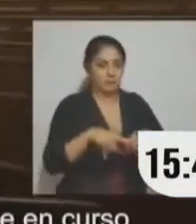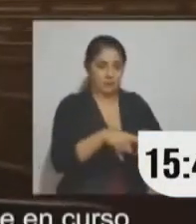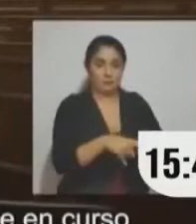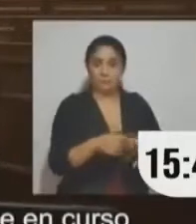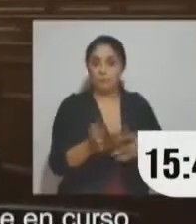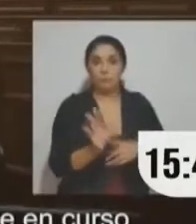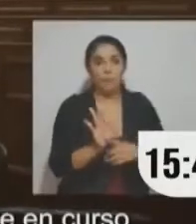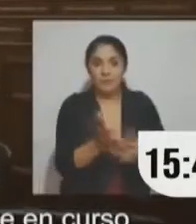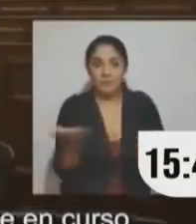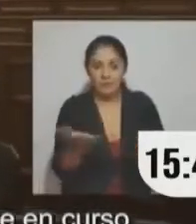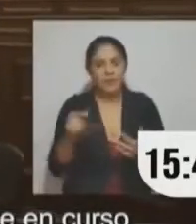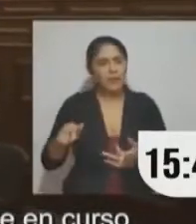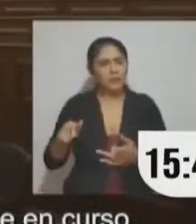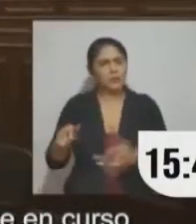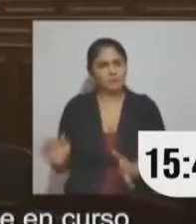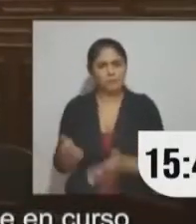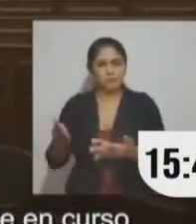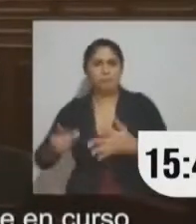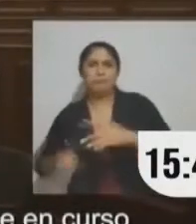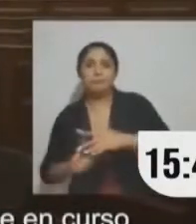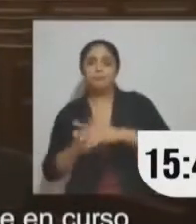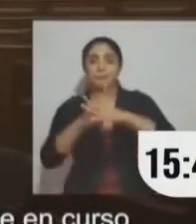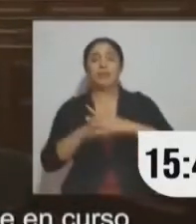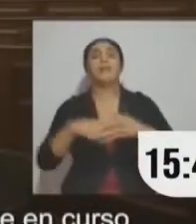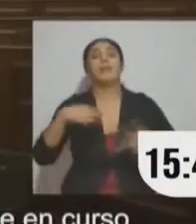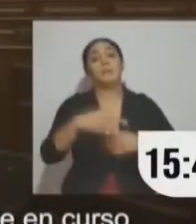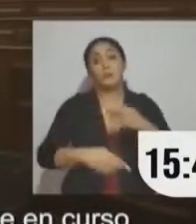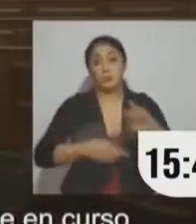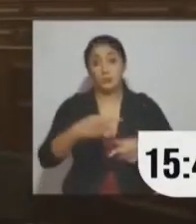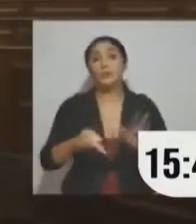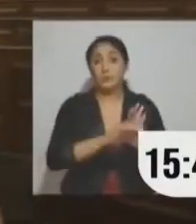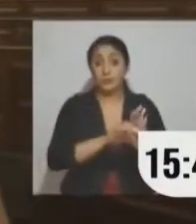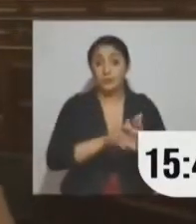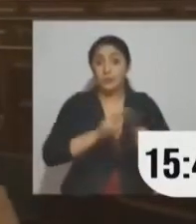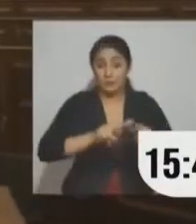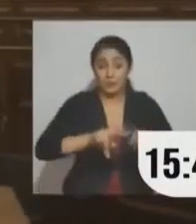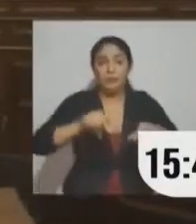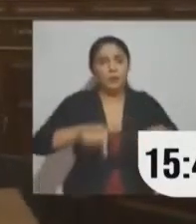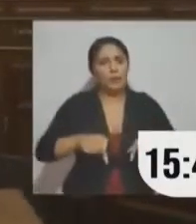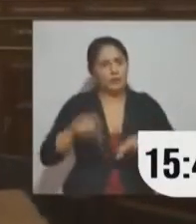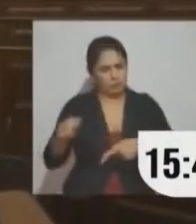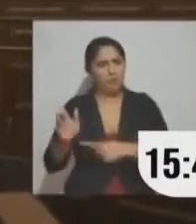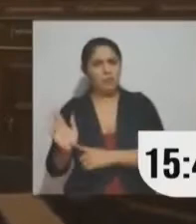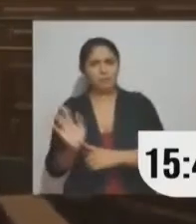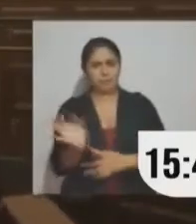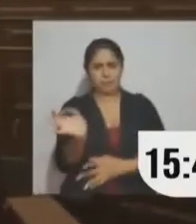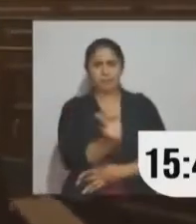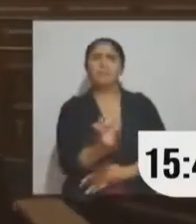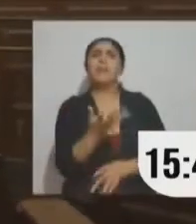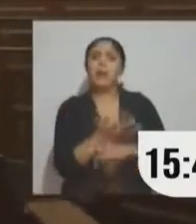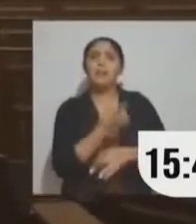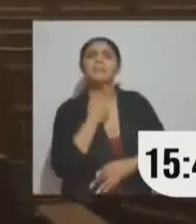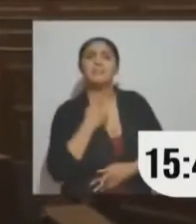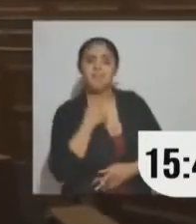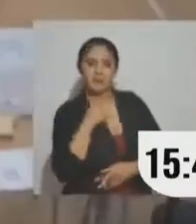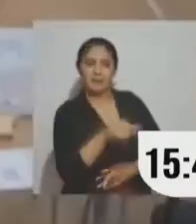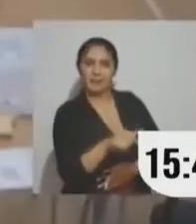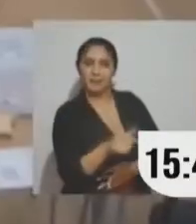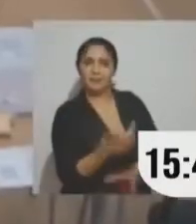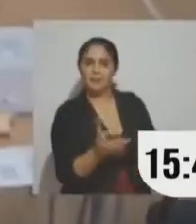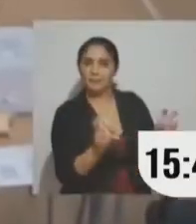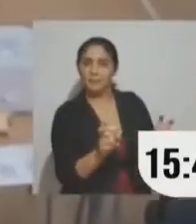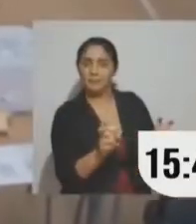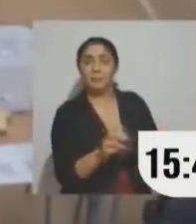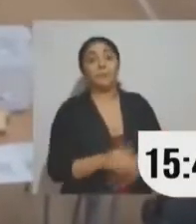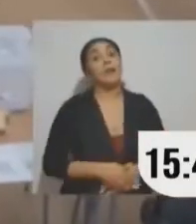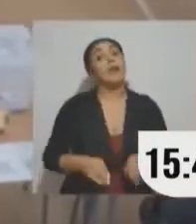instancias, en lo político, no político, en lo cotidiano, hasta en las mismas salas de clase, lo que ocurre que a los niños se les